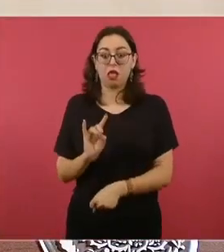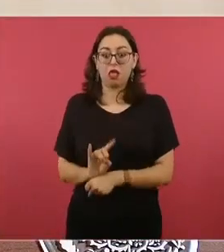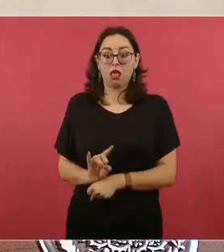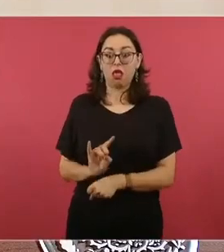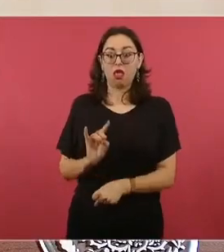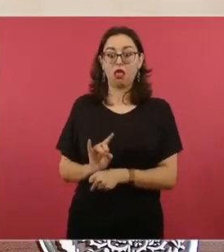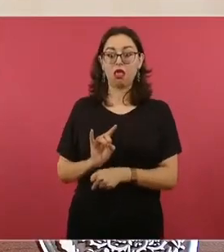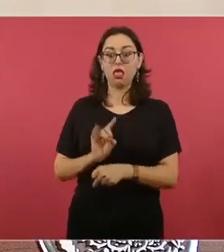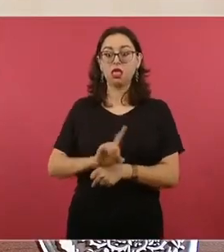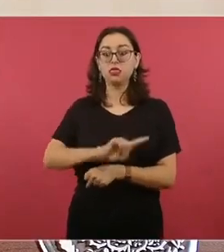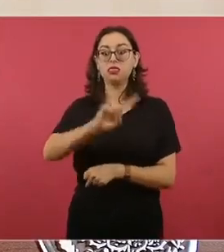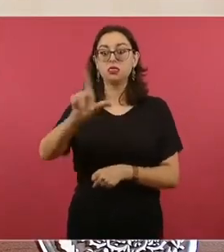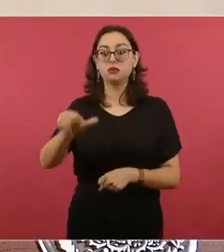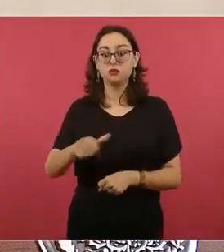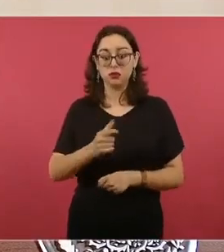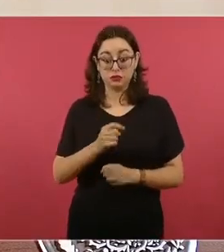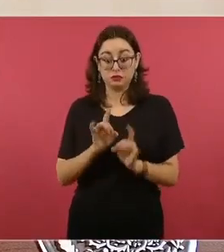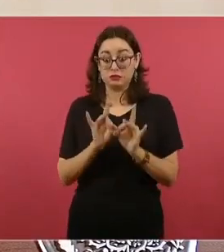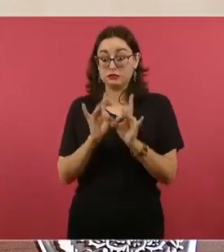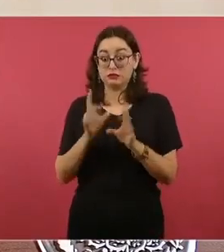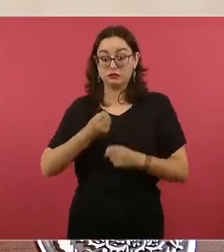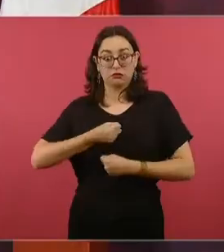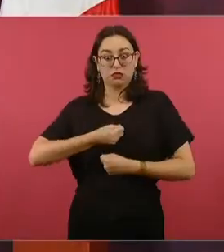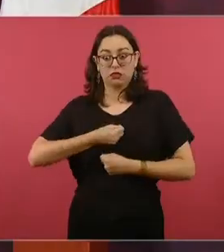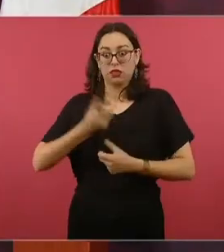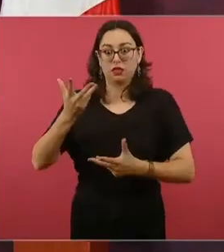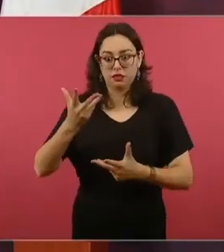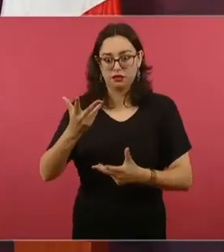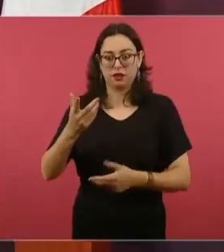Pero esto es lo que piensan.